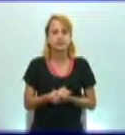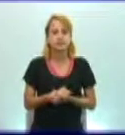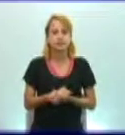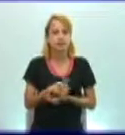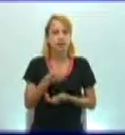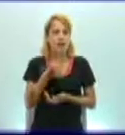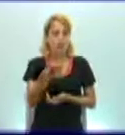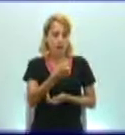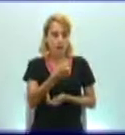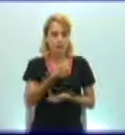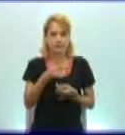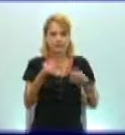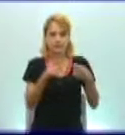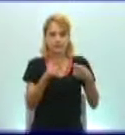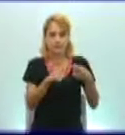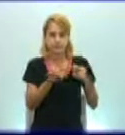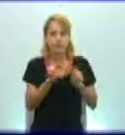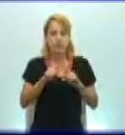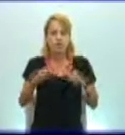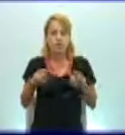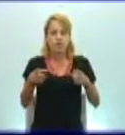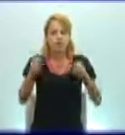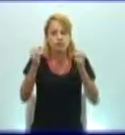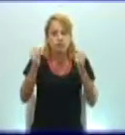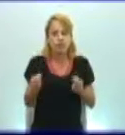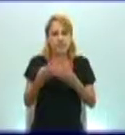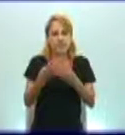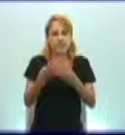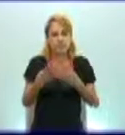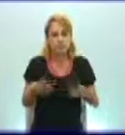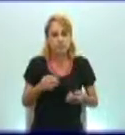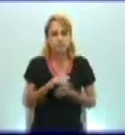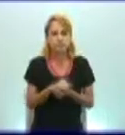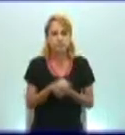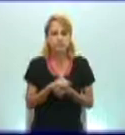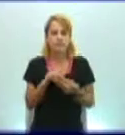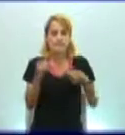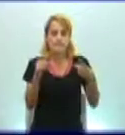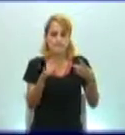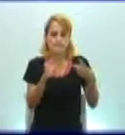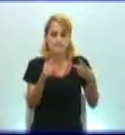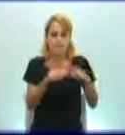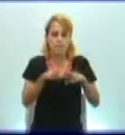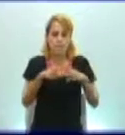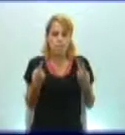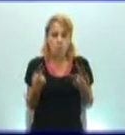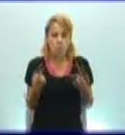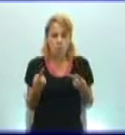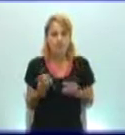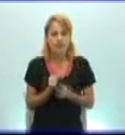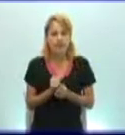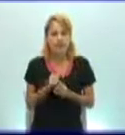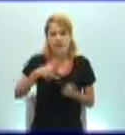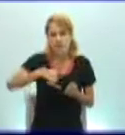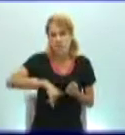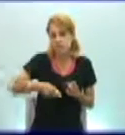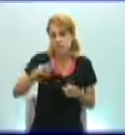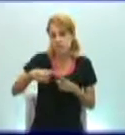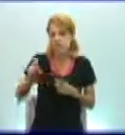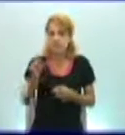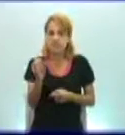A, porque sujetan la planta al suelo. B, porque dan origen a nuevas